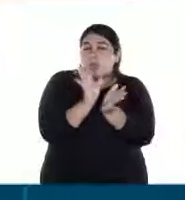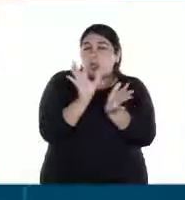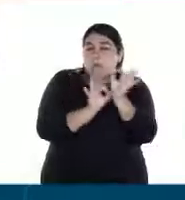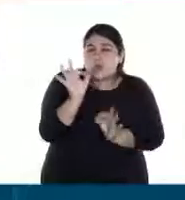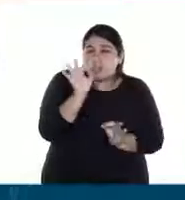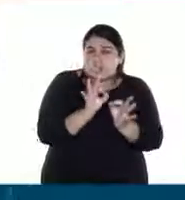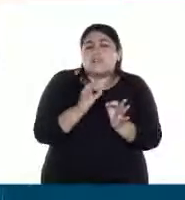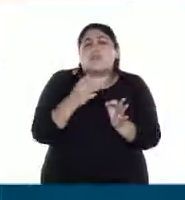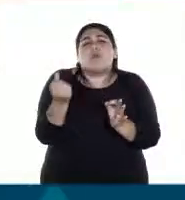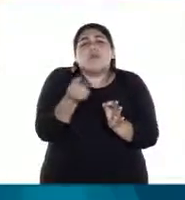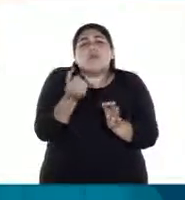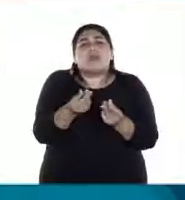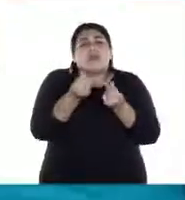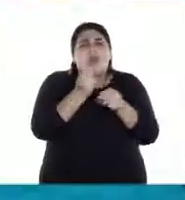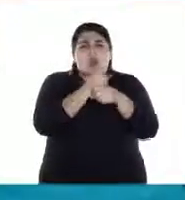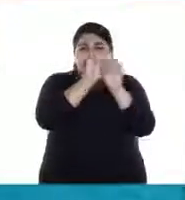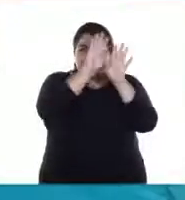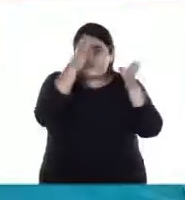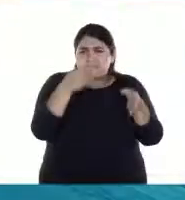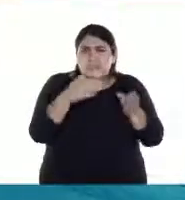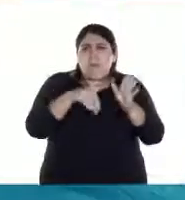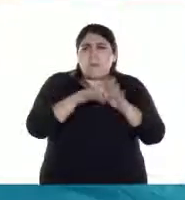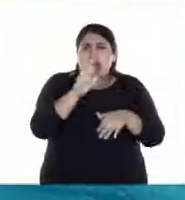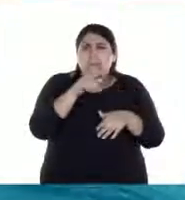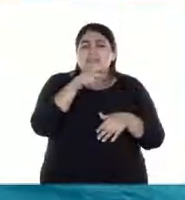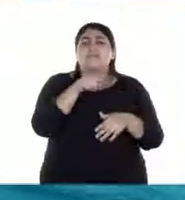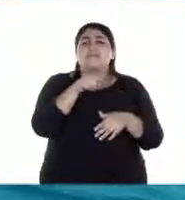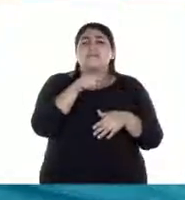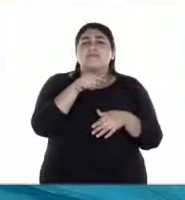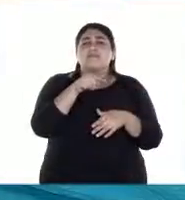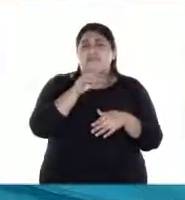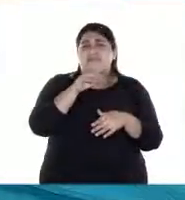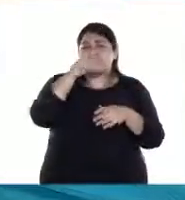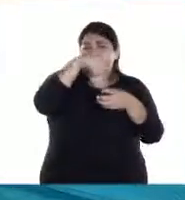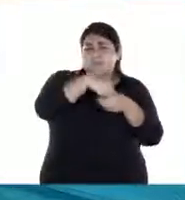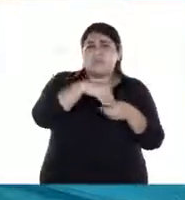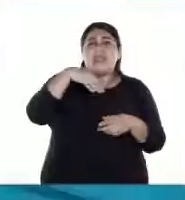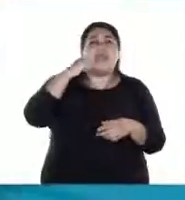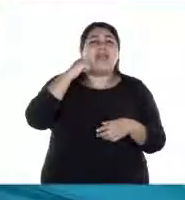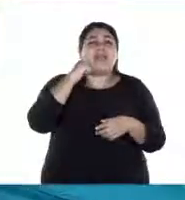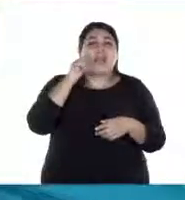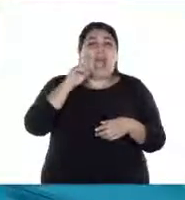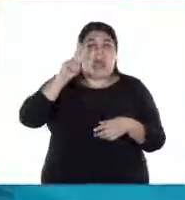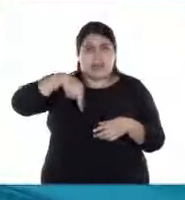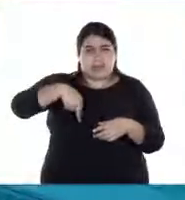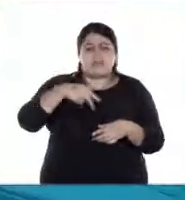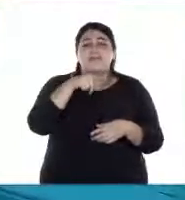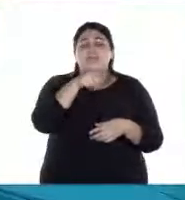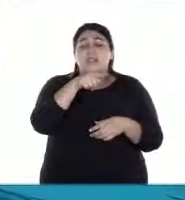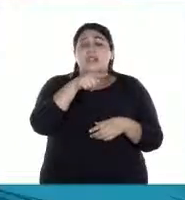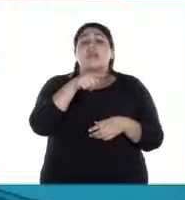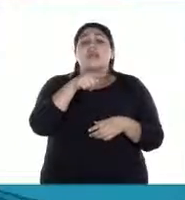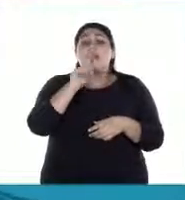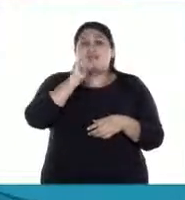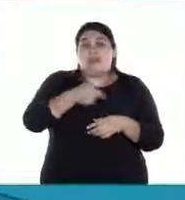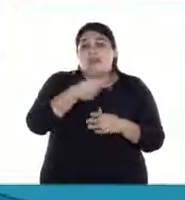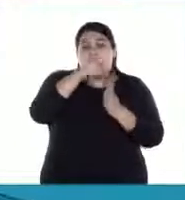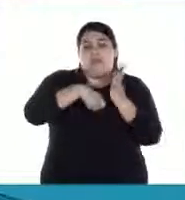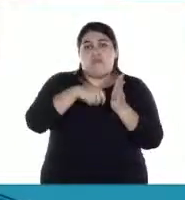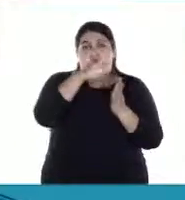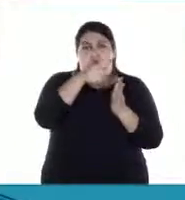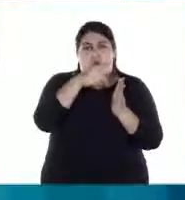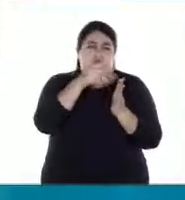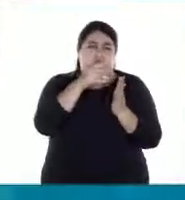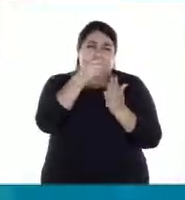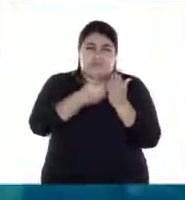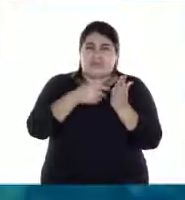utilidad pública el laboratorio MaxScience, que se encuentra en la localidad de Garín, propiedad de Hugo Silman, quien firmó un contrato con la